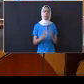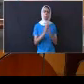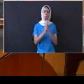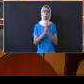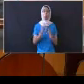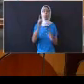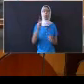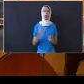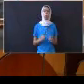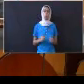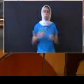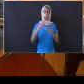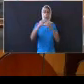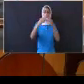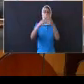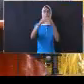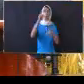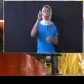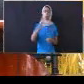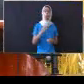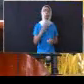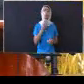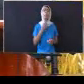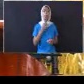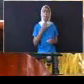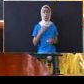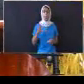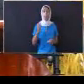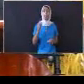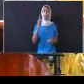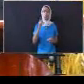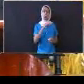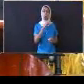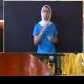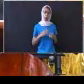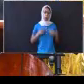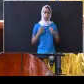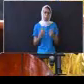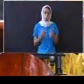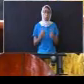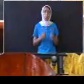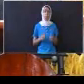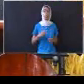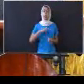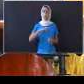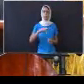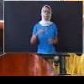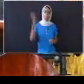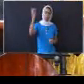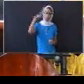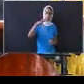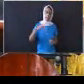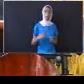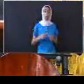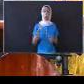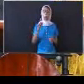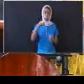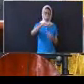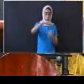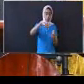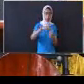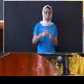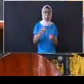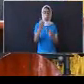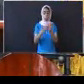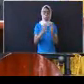Jesús, que su salud sea una salud bendita, Padre Santo, en el nombre poderoso de Jesús, por su familia, por cada uno de los miembros de